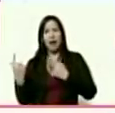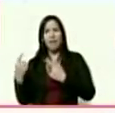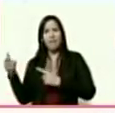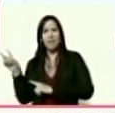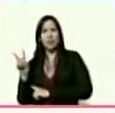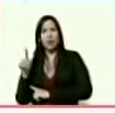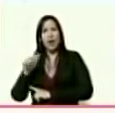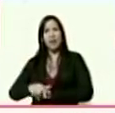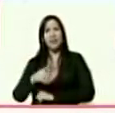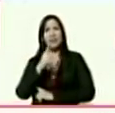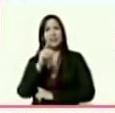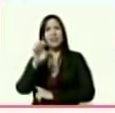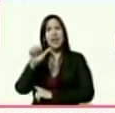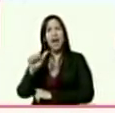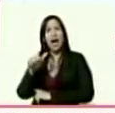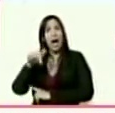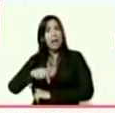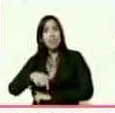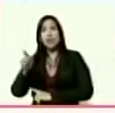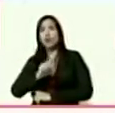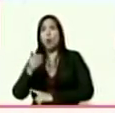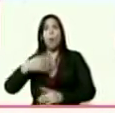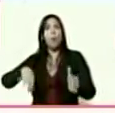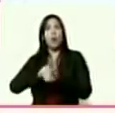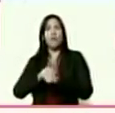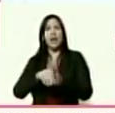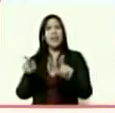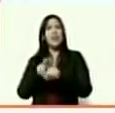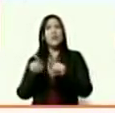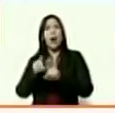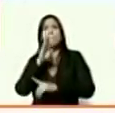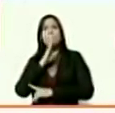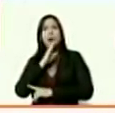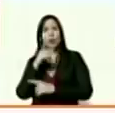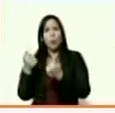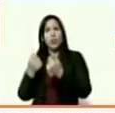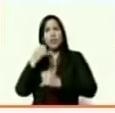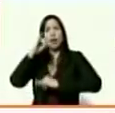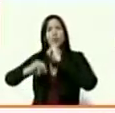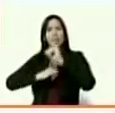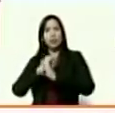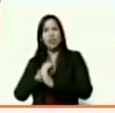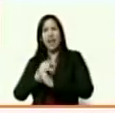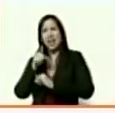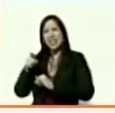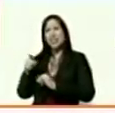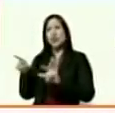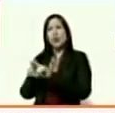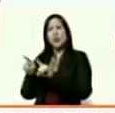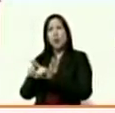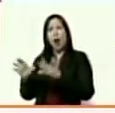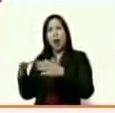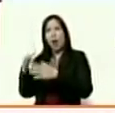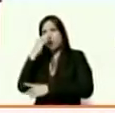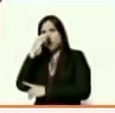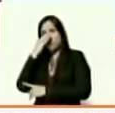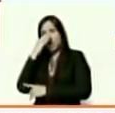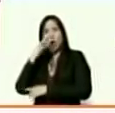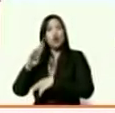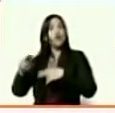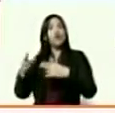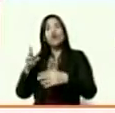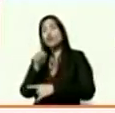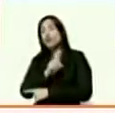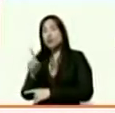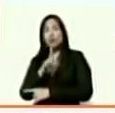Aquí no van a volver. De aquí se fueron, es como el Fondo Monetario Internacional, son una plaga. Eso no vuelve para acá más nunca. Aquí nuestro gobierno